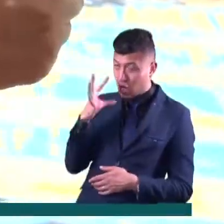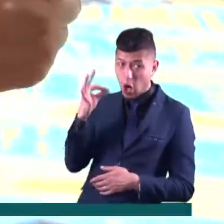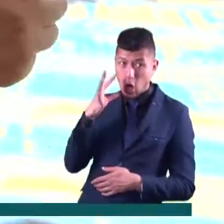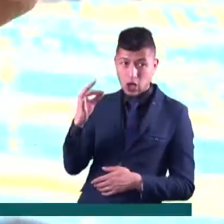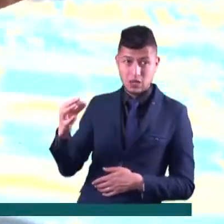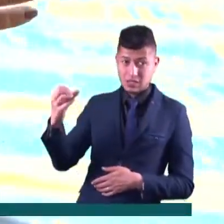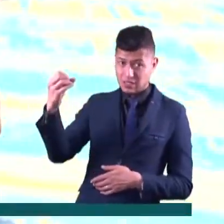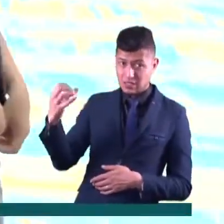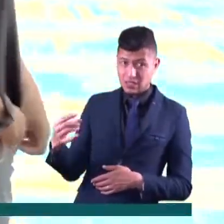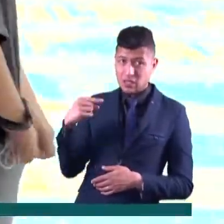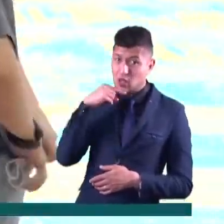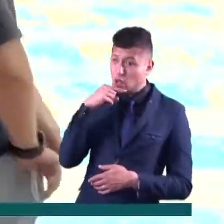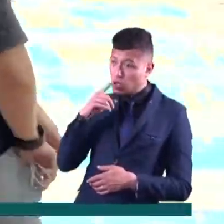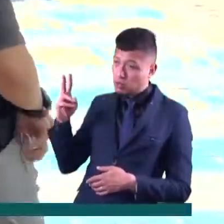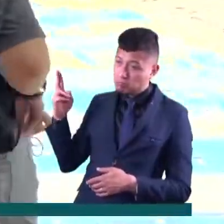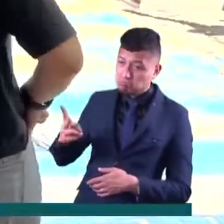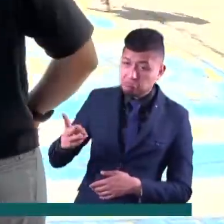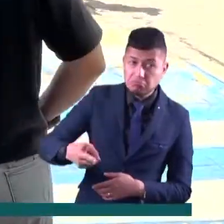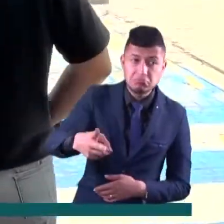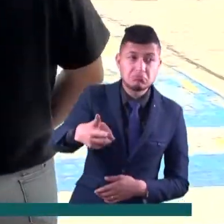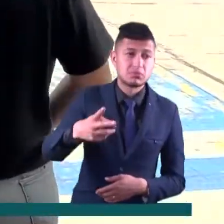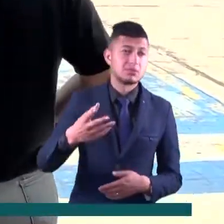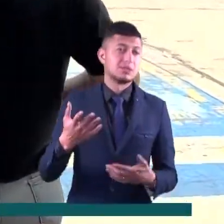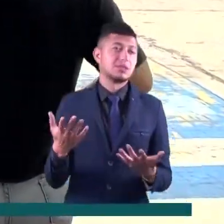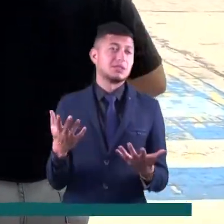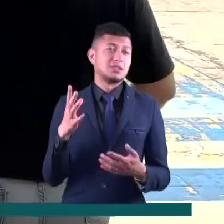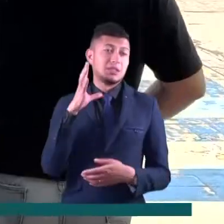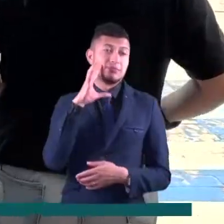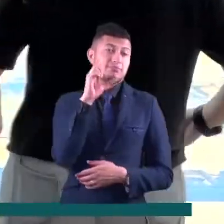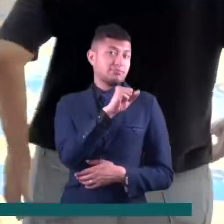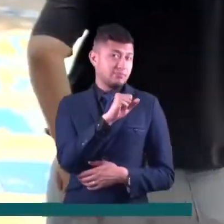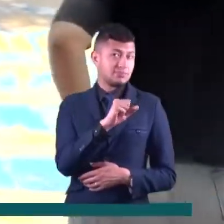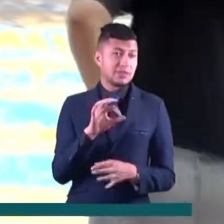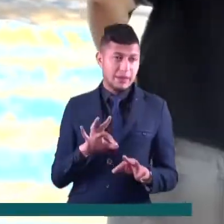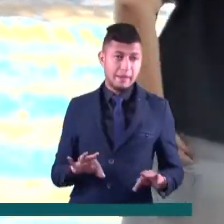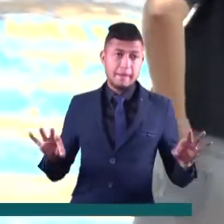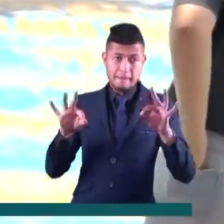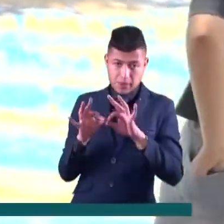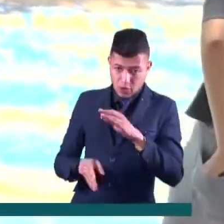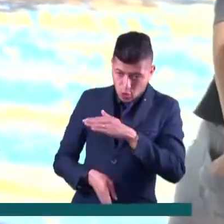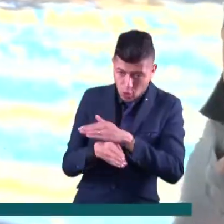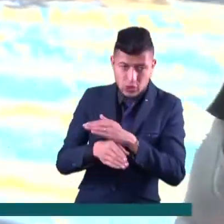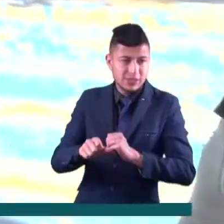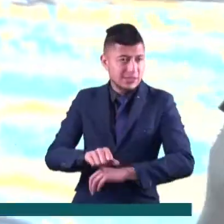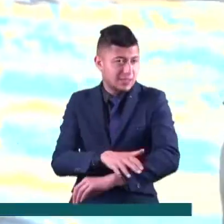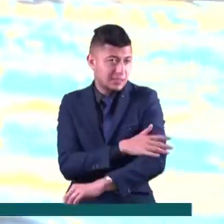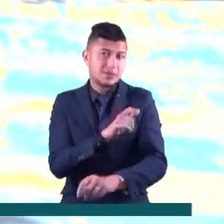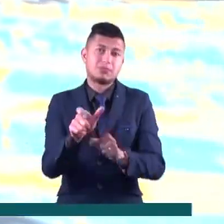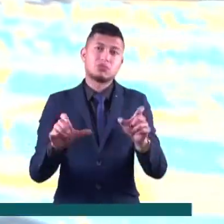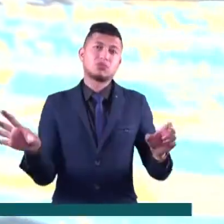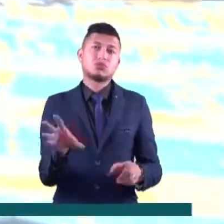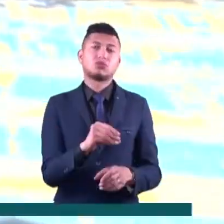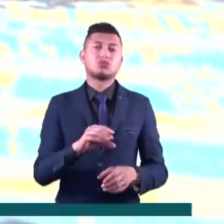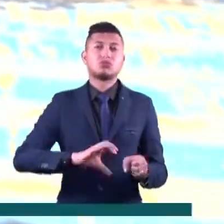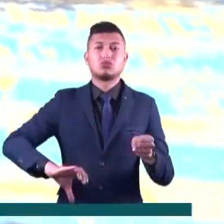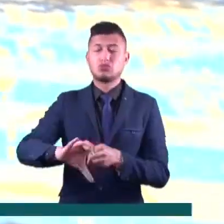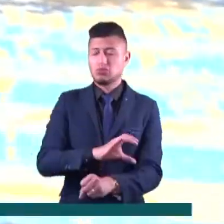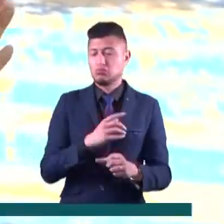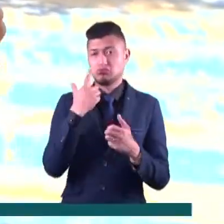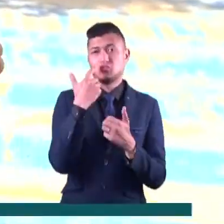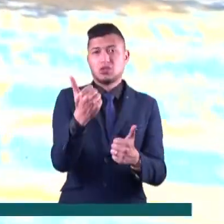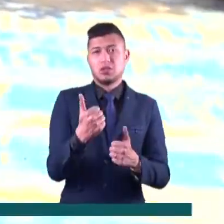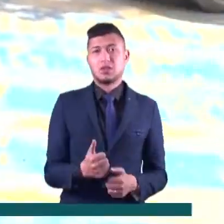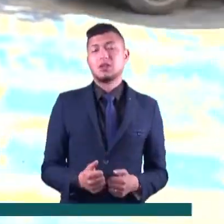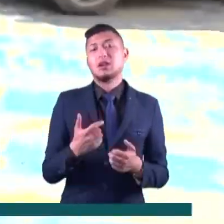ese chico, atravesándose el semáforo en pura carrera. Es importante continuar este ejercicio de sensibilización en la ciudad, me